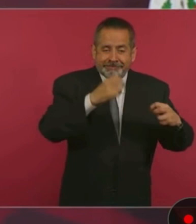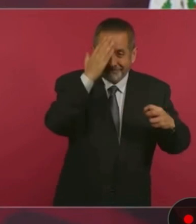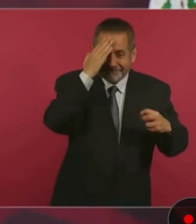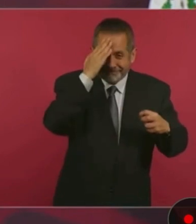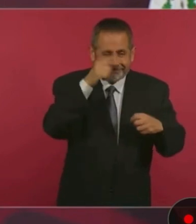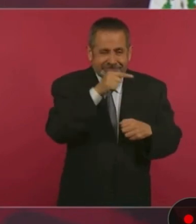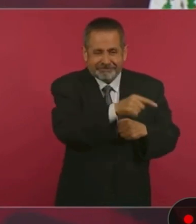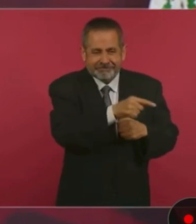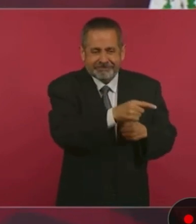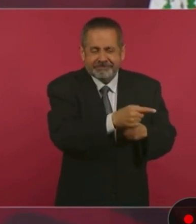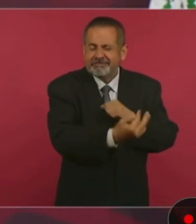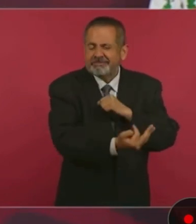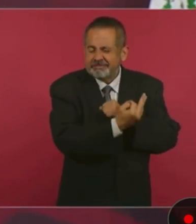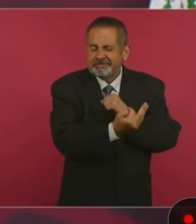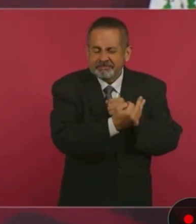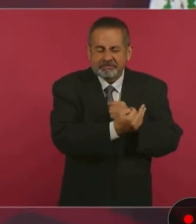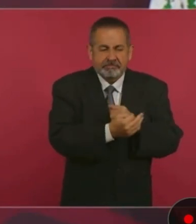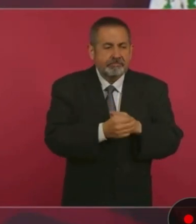se dé carpetazo,